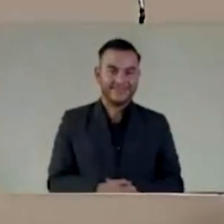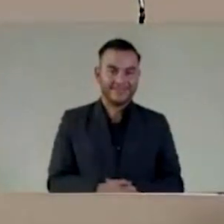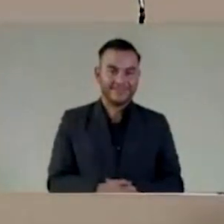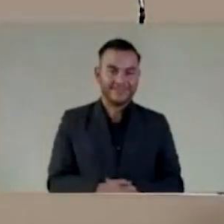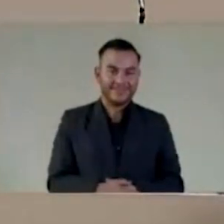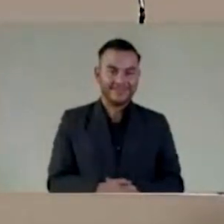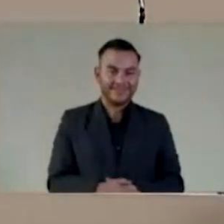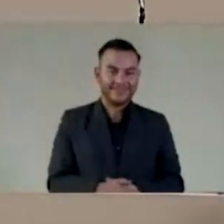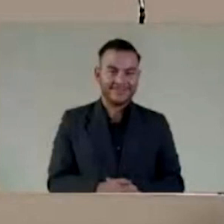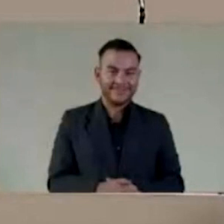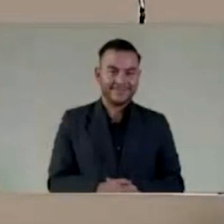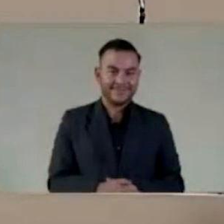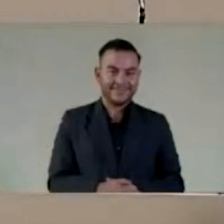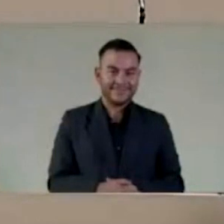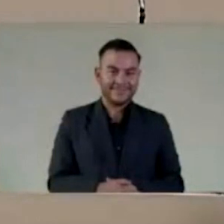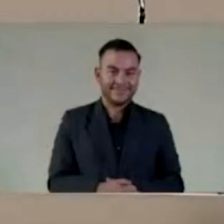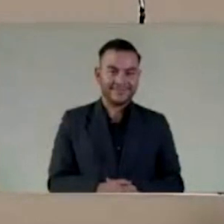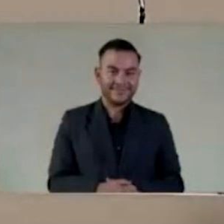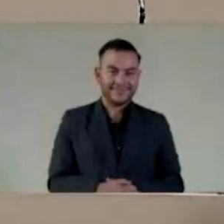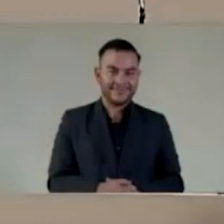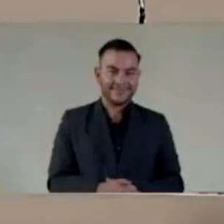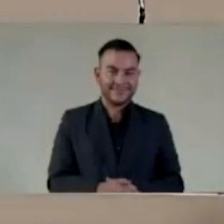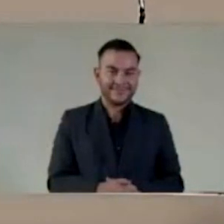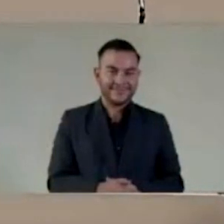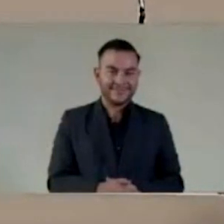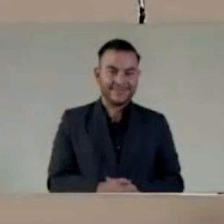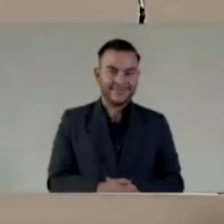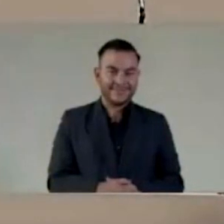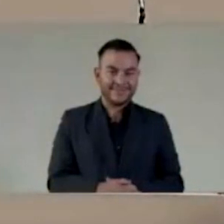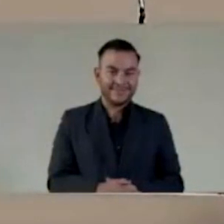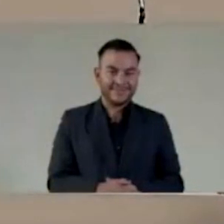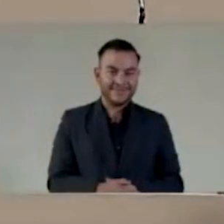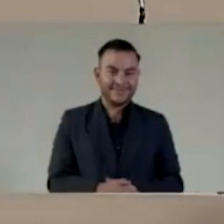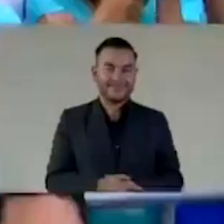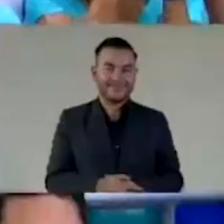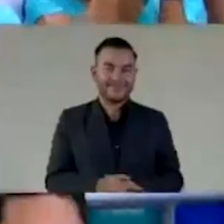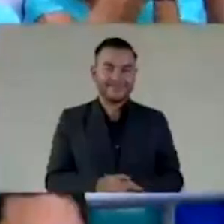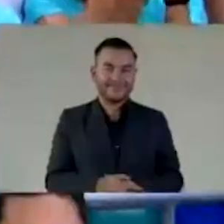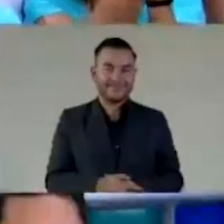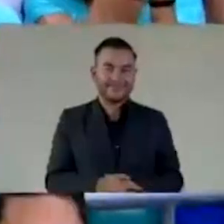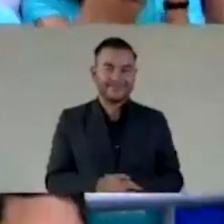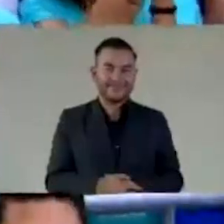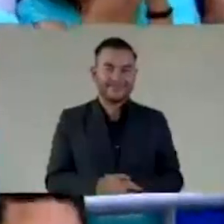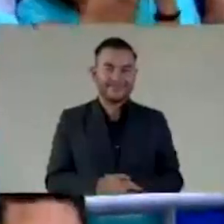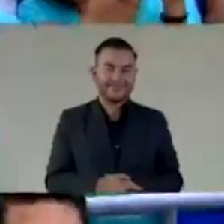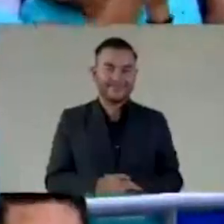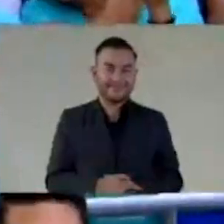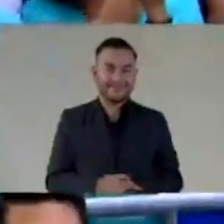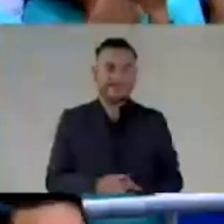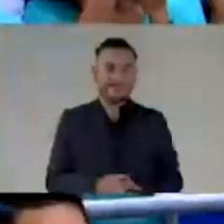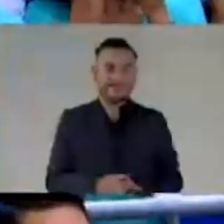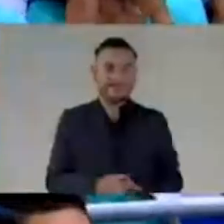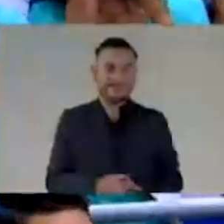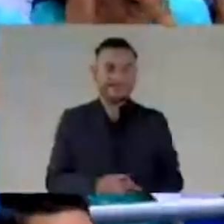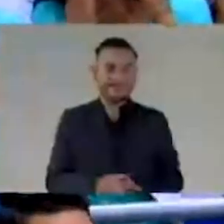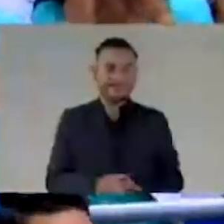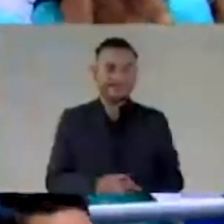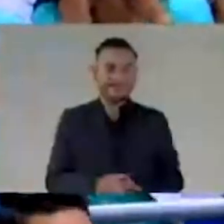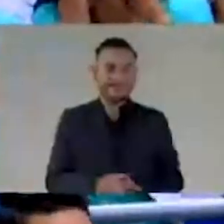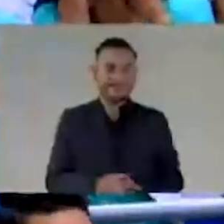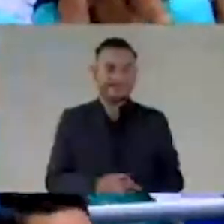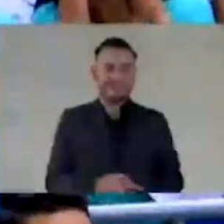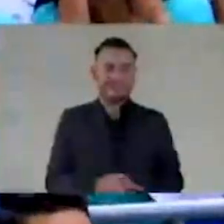buenos comentarios de las personas que estaban viendo la toma de posesión por facebook live y aplausos y señales de reverencia en el público